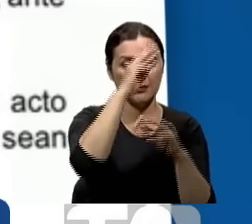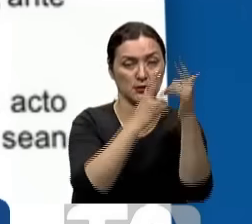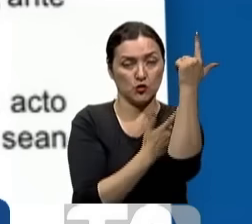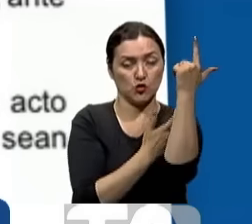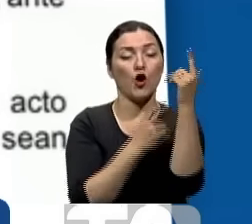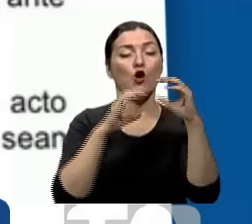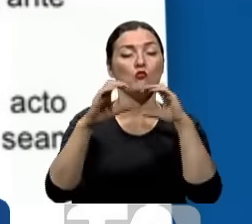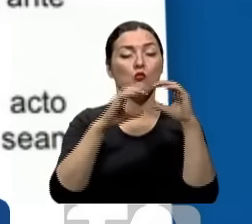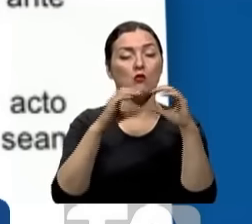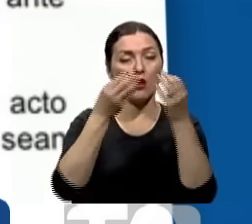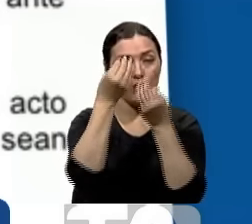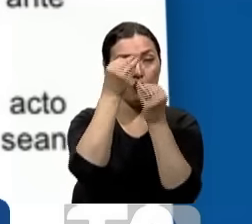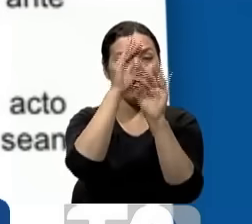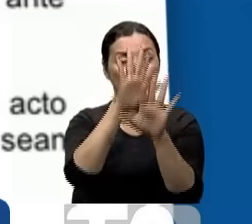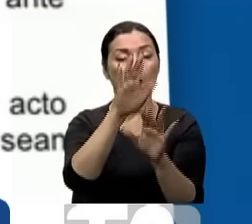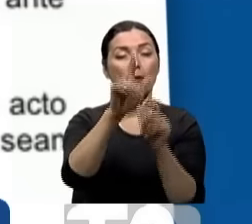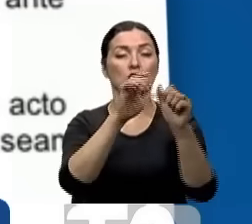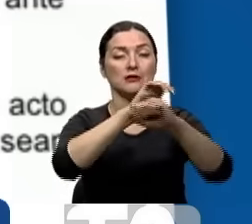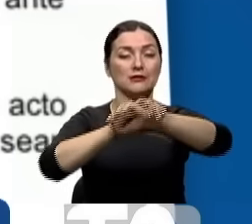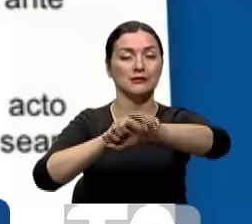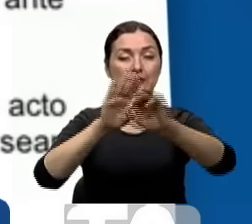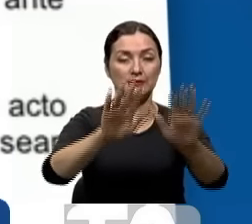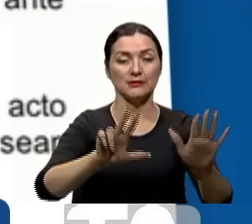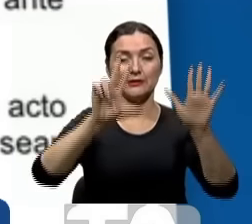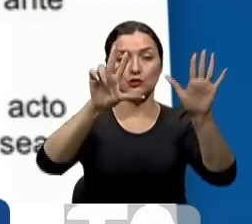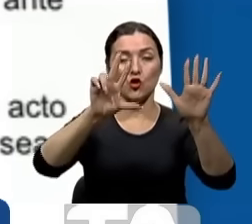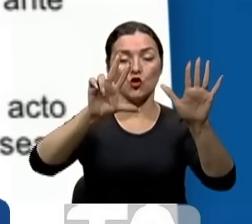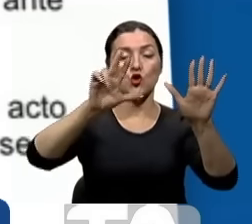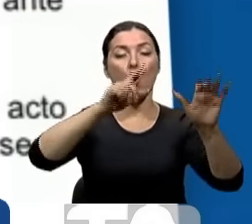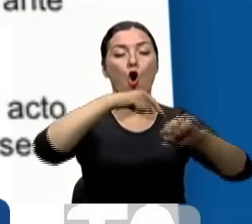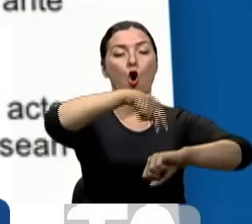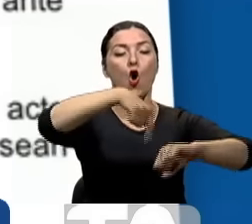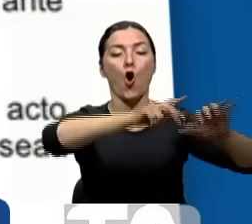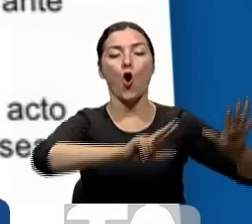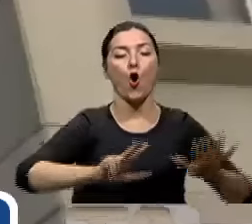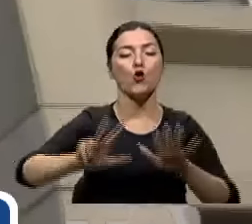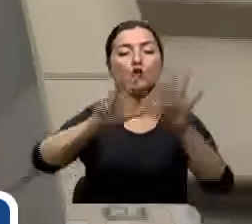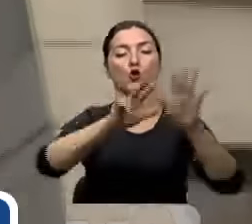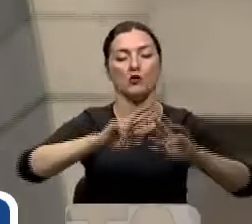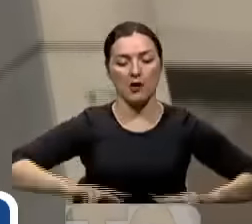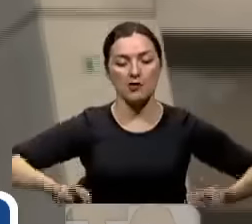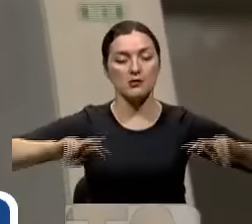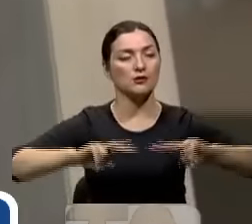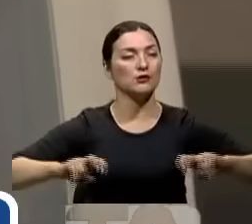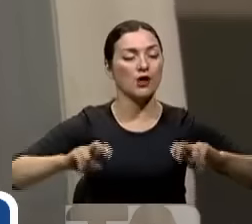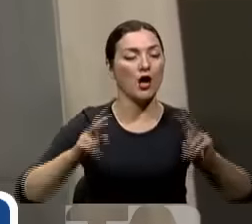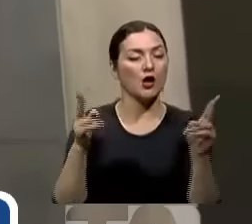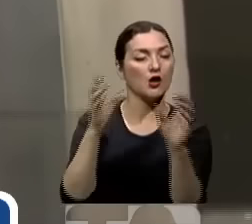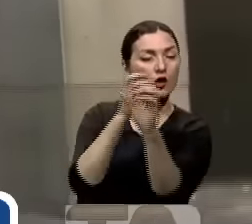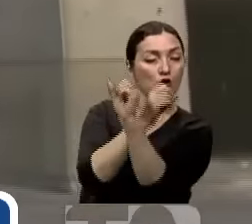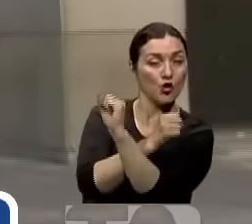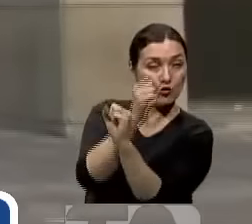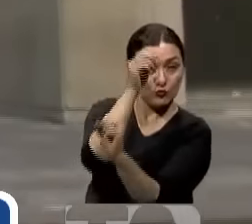institución afirma que 18 personas fueron detenidas por 8 horas para investigar lo ocurrido. De hecho, la misma noche de este domingo, la Fiscalía